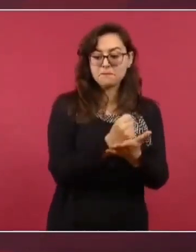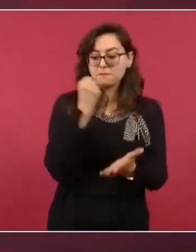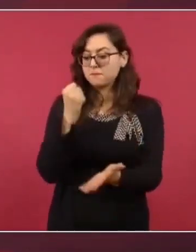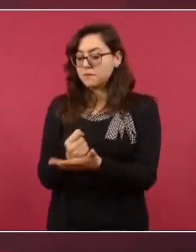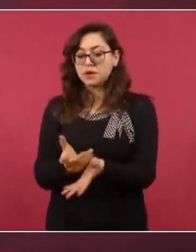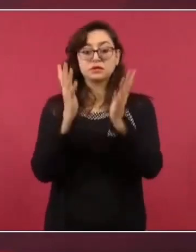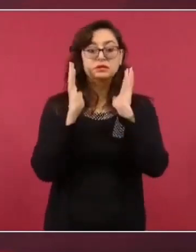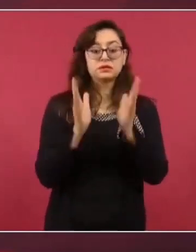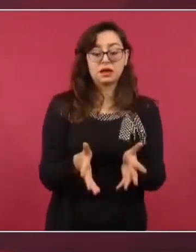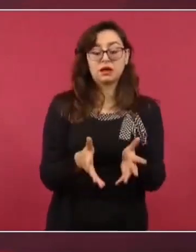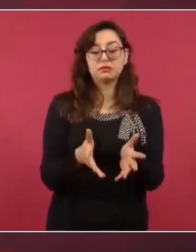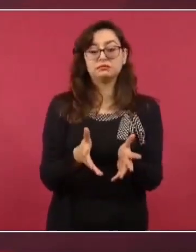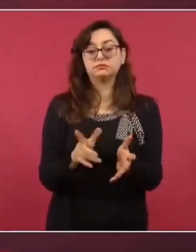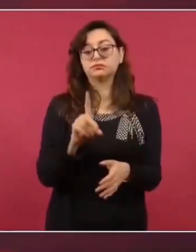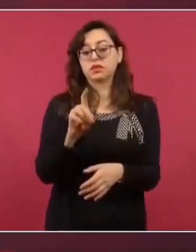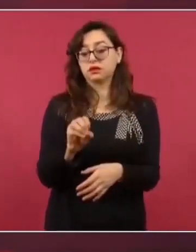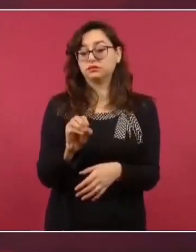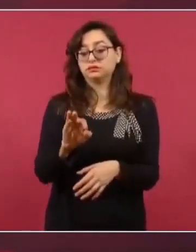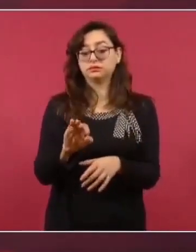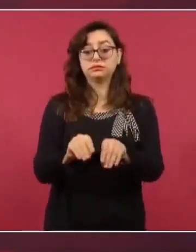se va a publicar y luego,